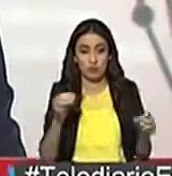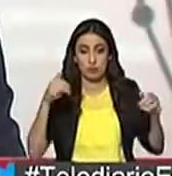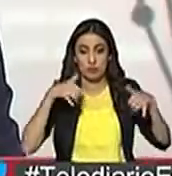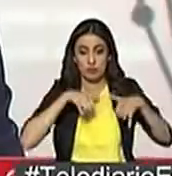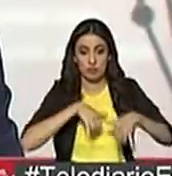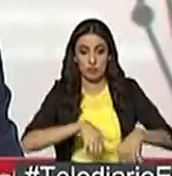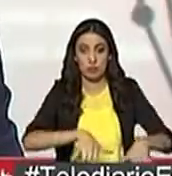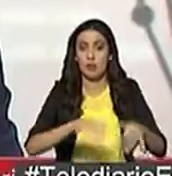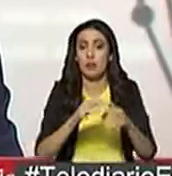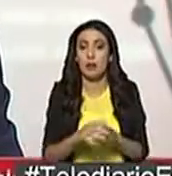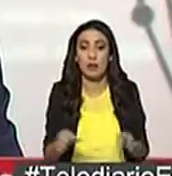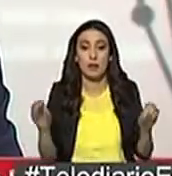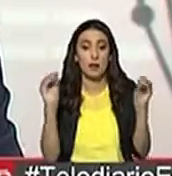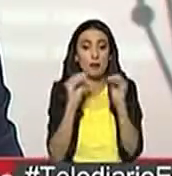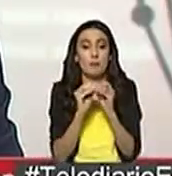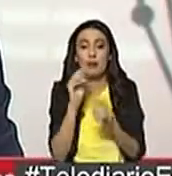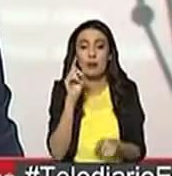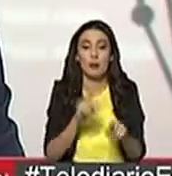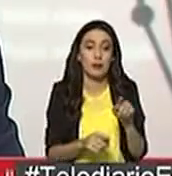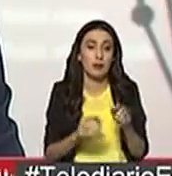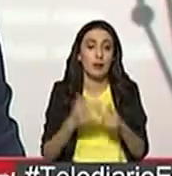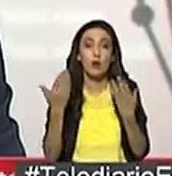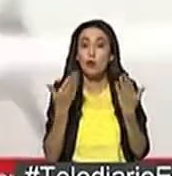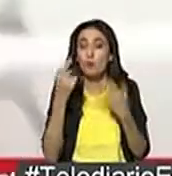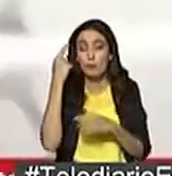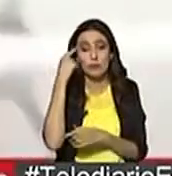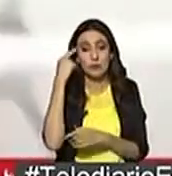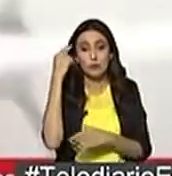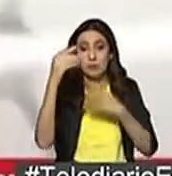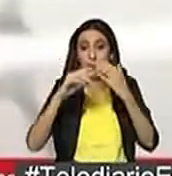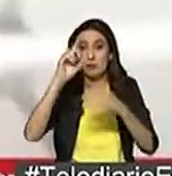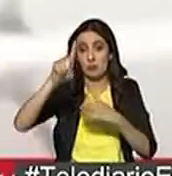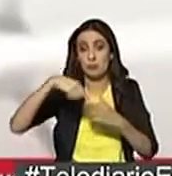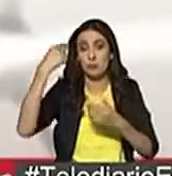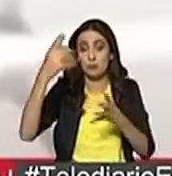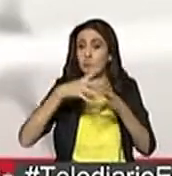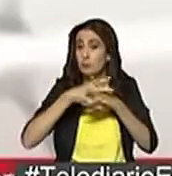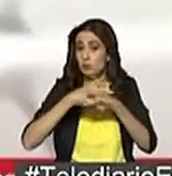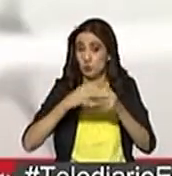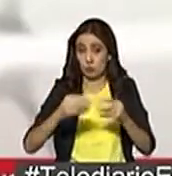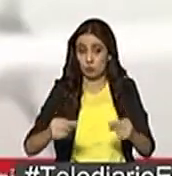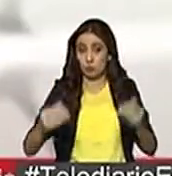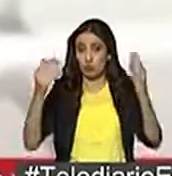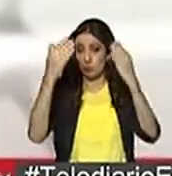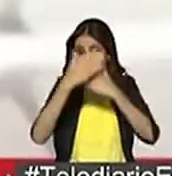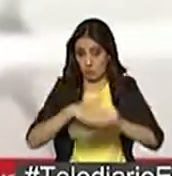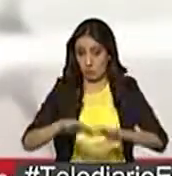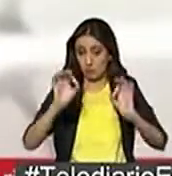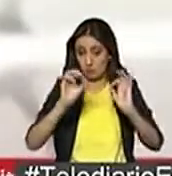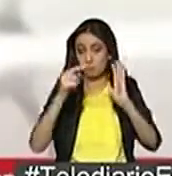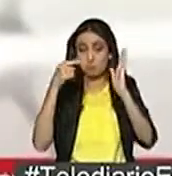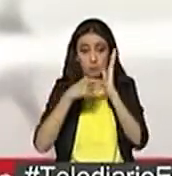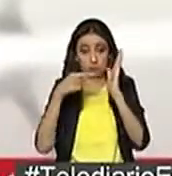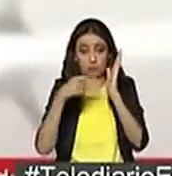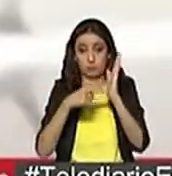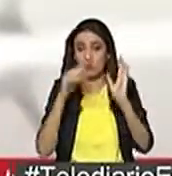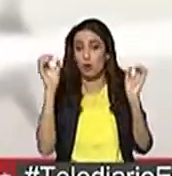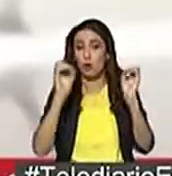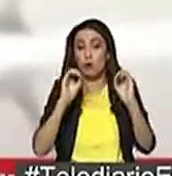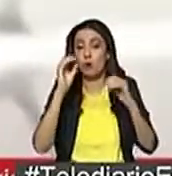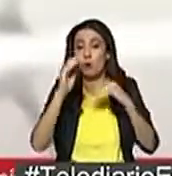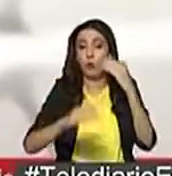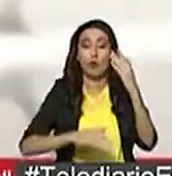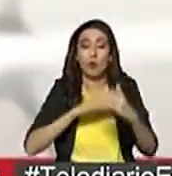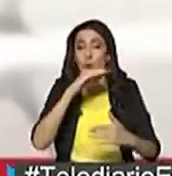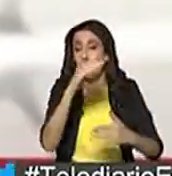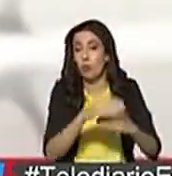correspondiente a esta propuesta de ley por parte del Ejecutivo? ¿Qué nos hace pensar que en una próxima propuesta legal, tributaria, por parte del Ejecutivo